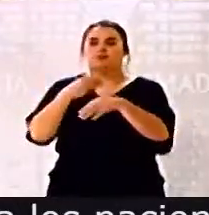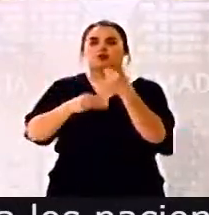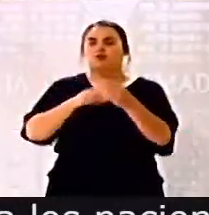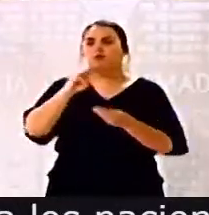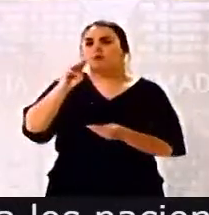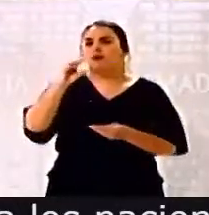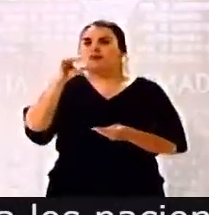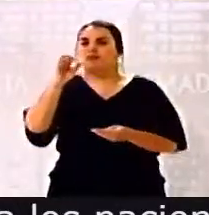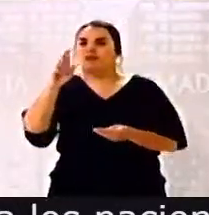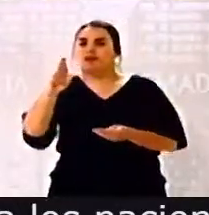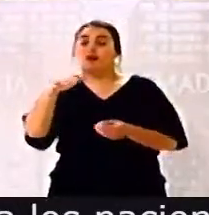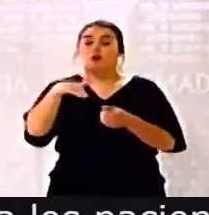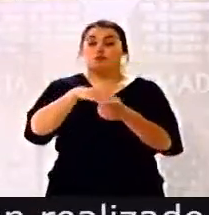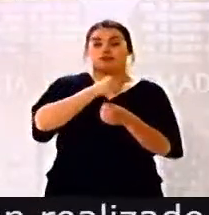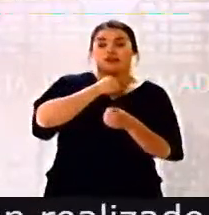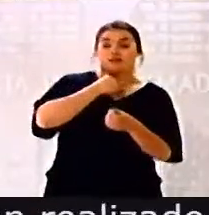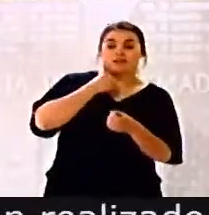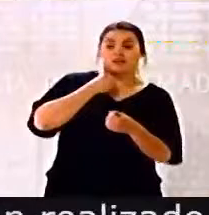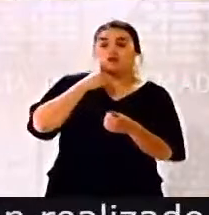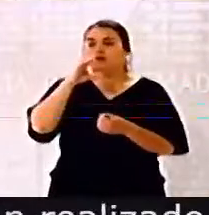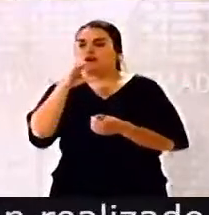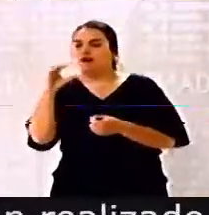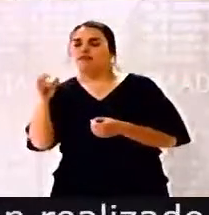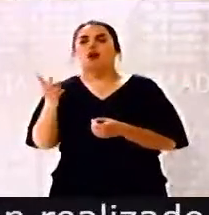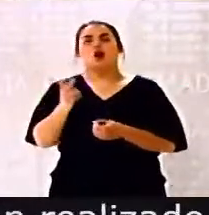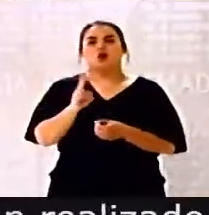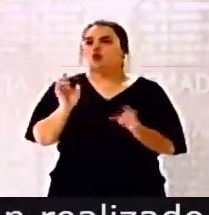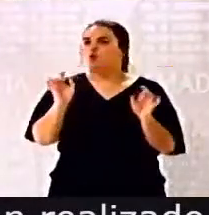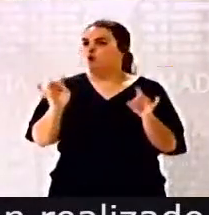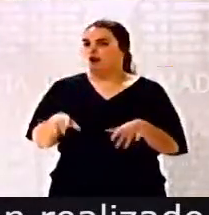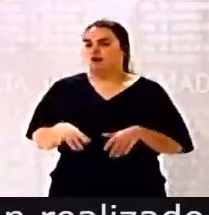en la provincia de Cáceres como en la provincia de Badajoz,